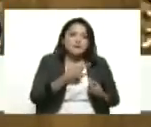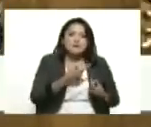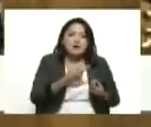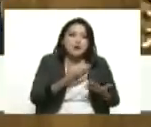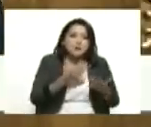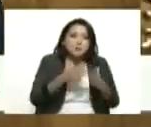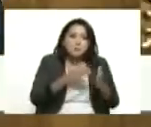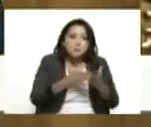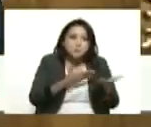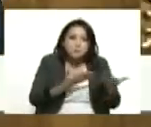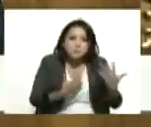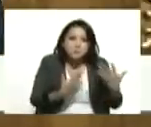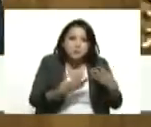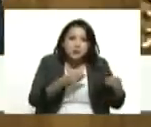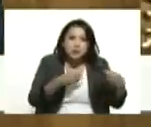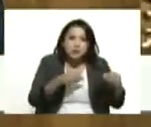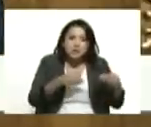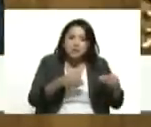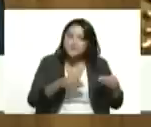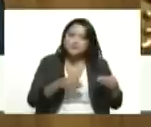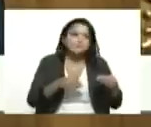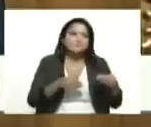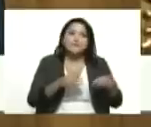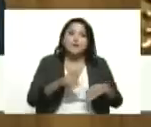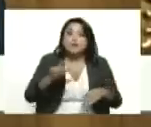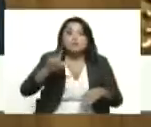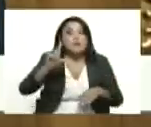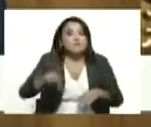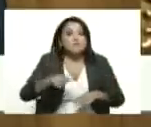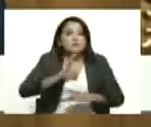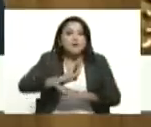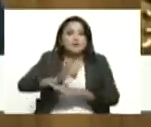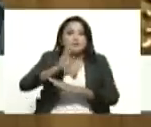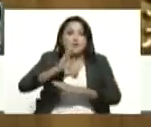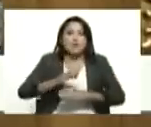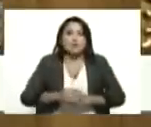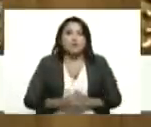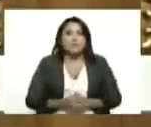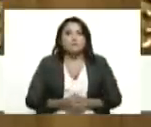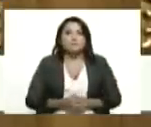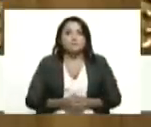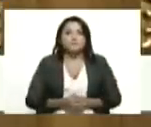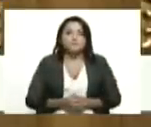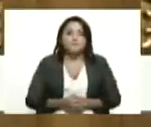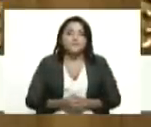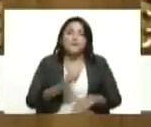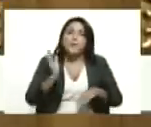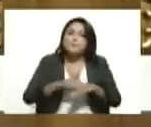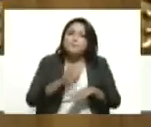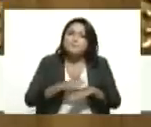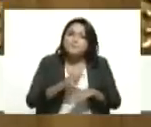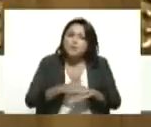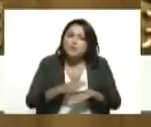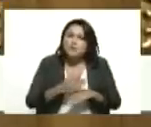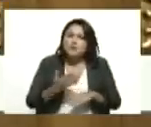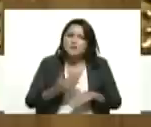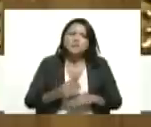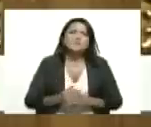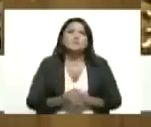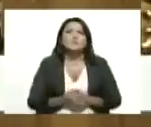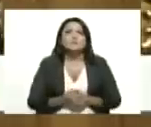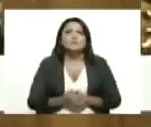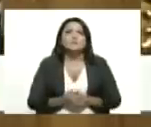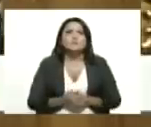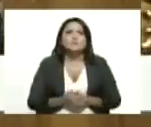Aquí no hay gallo tapado. Muy claro. ¿Por qué? Porque nos encontramos con